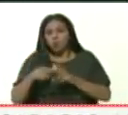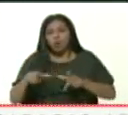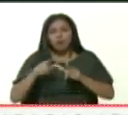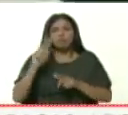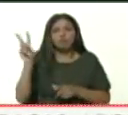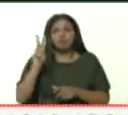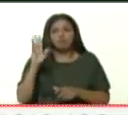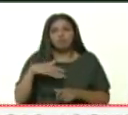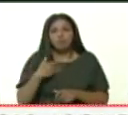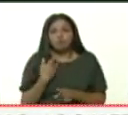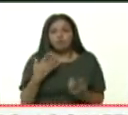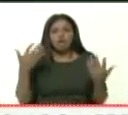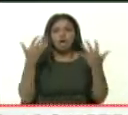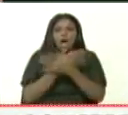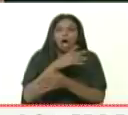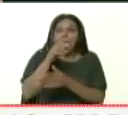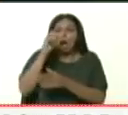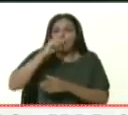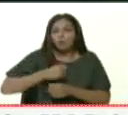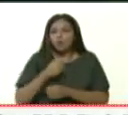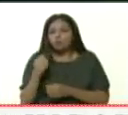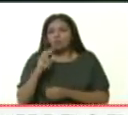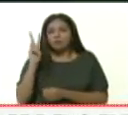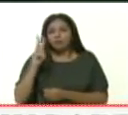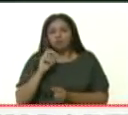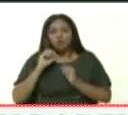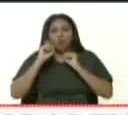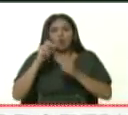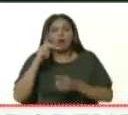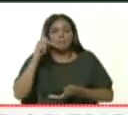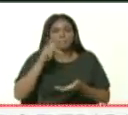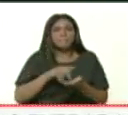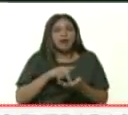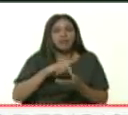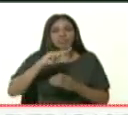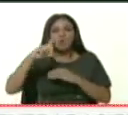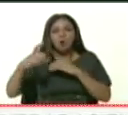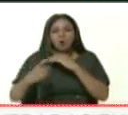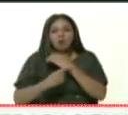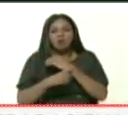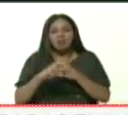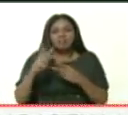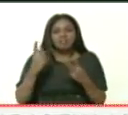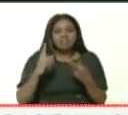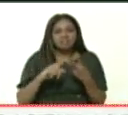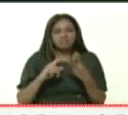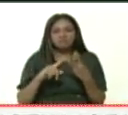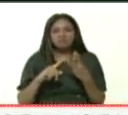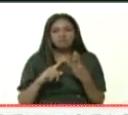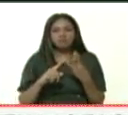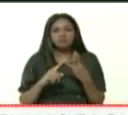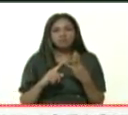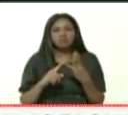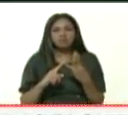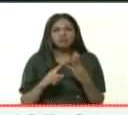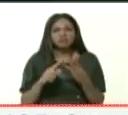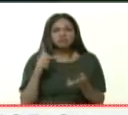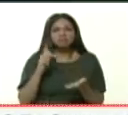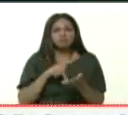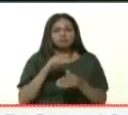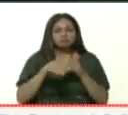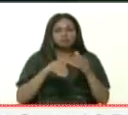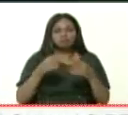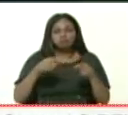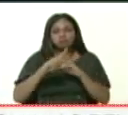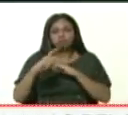poder distraer a las autoridades venezolanas y lograr el paso de Juan Guaidó. Y la tercera fase era precisamente el paso de Juan